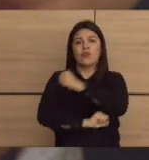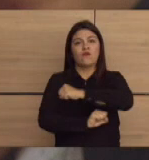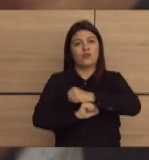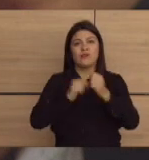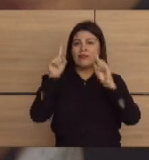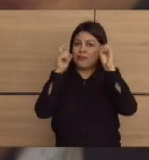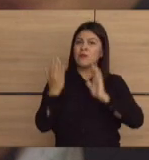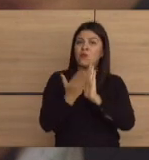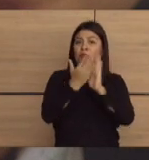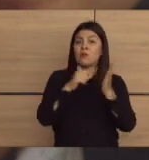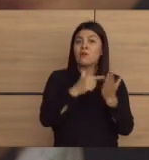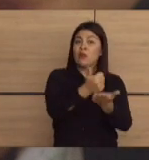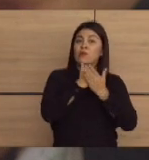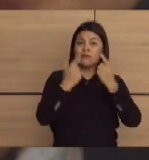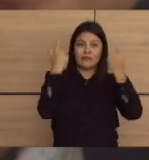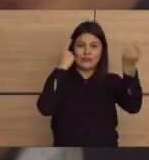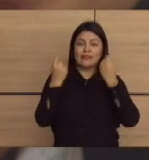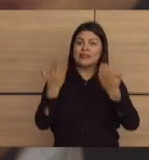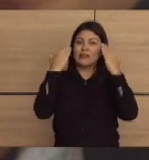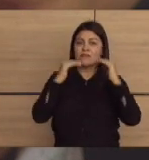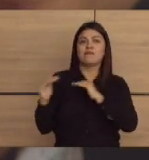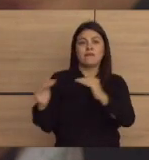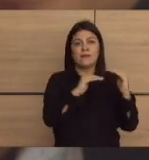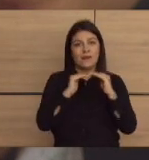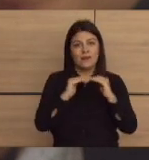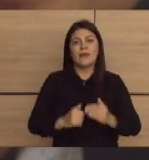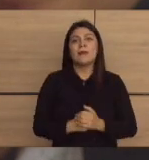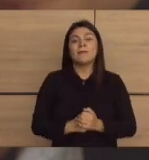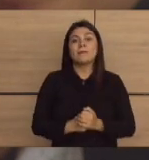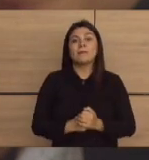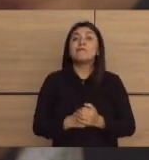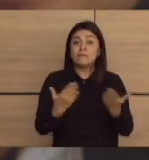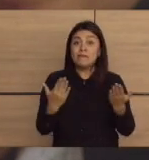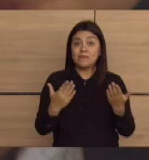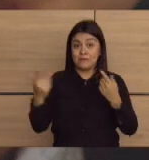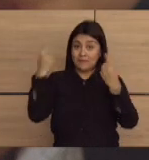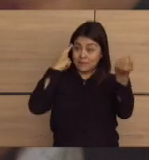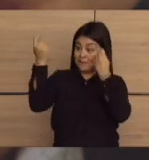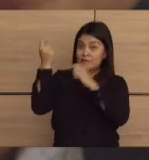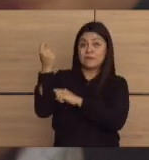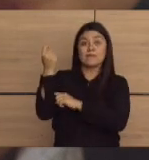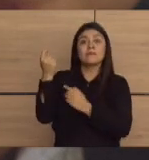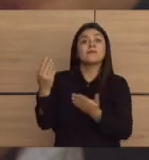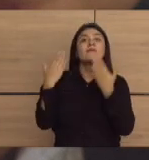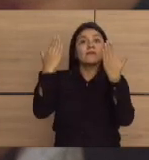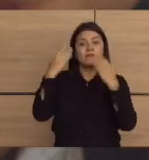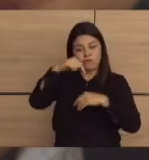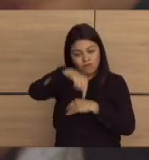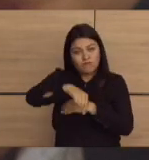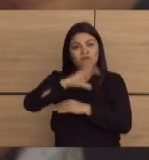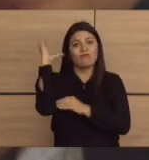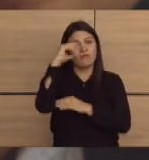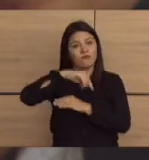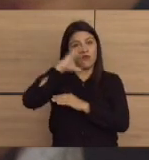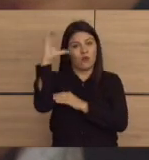como el mecanismo para construir equidad, pero también como el mecanismo para que Colombia sea